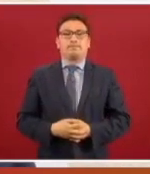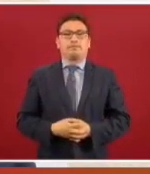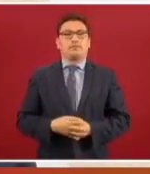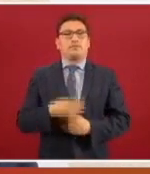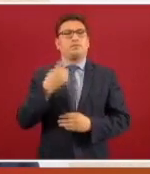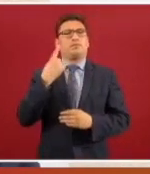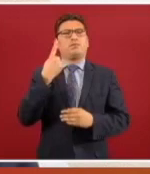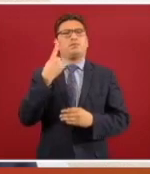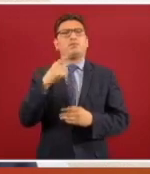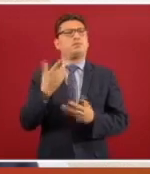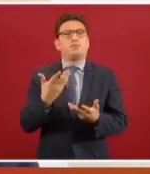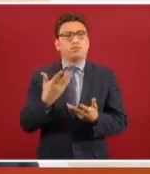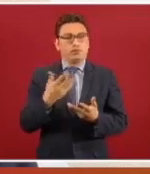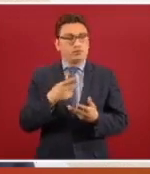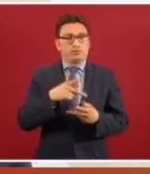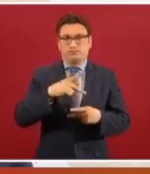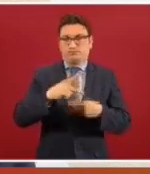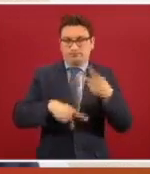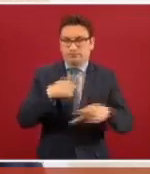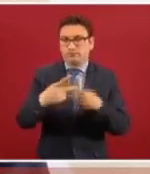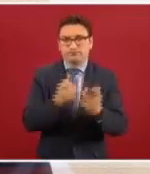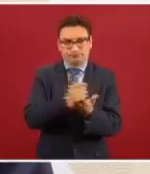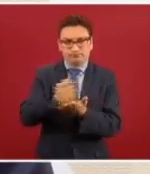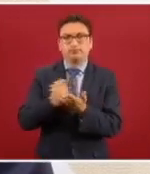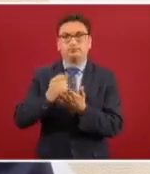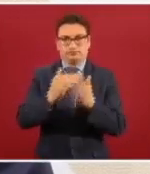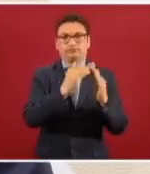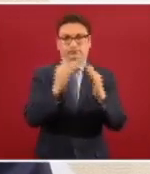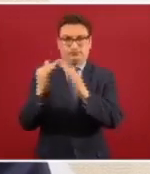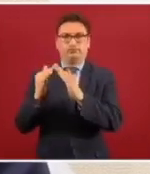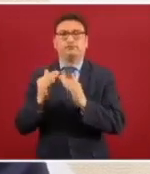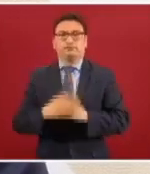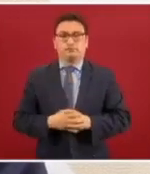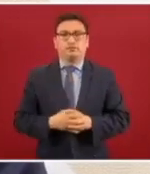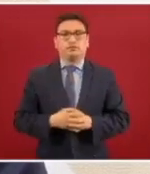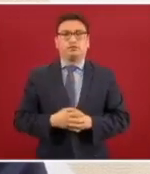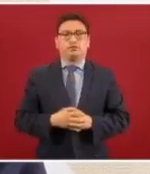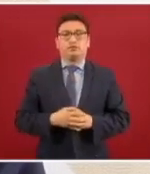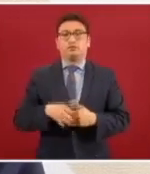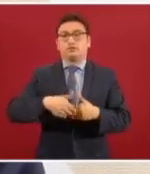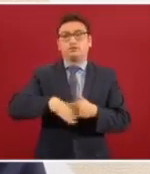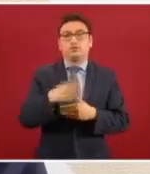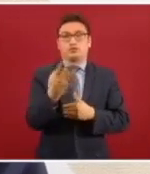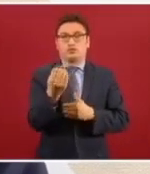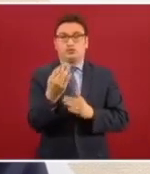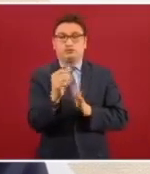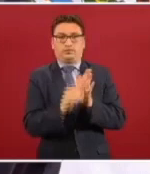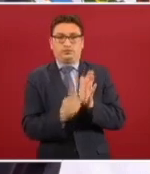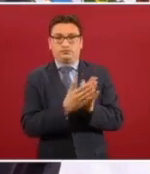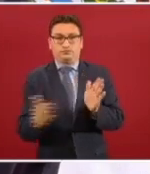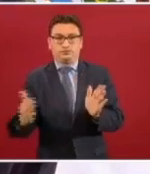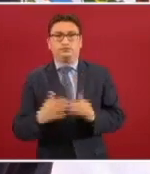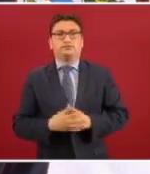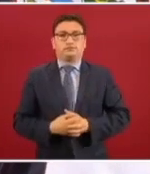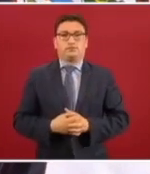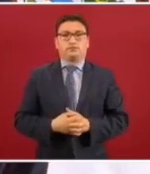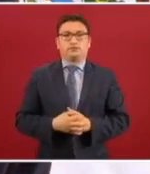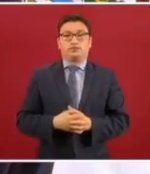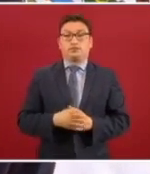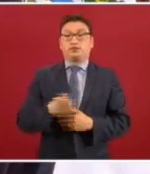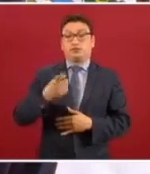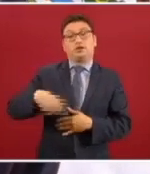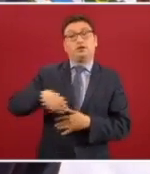para otorgar créditos de vivienda durante estos 9 meses en